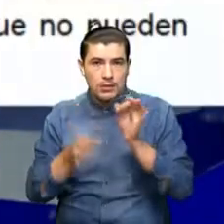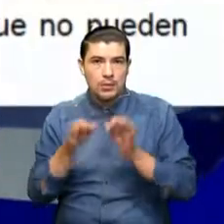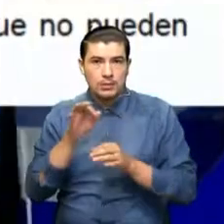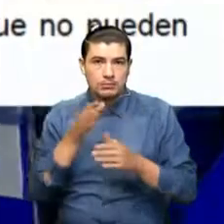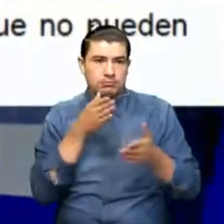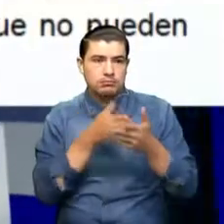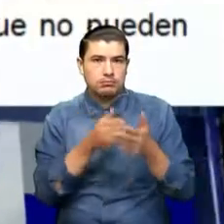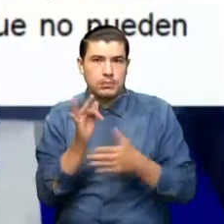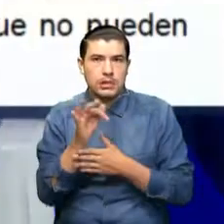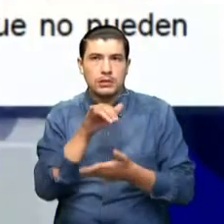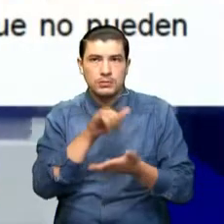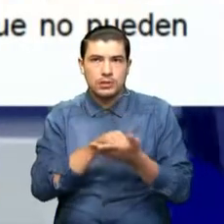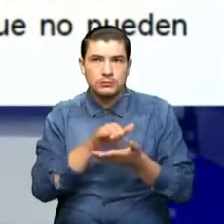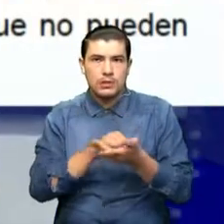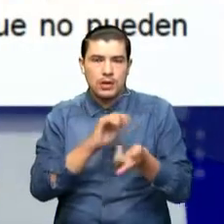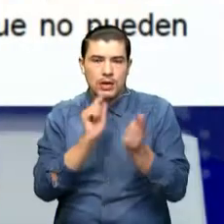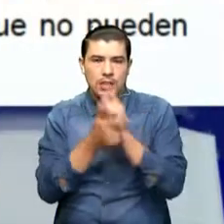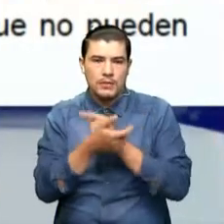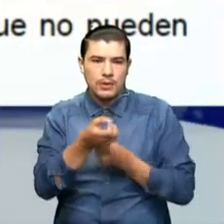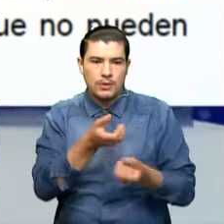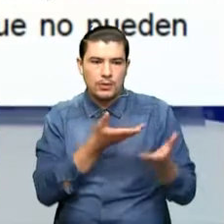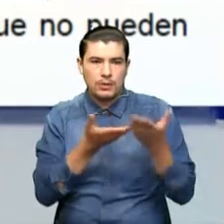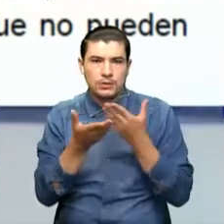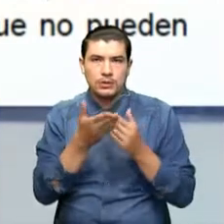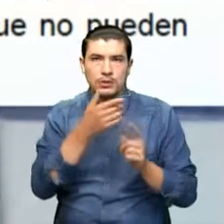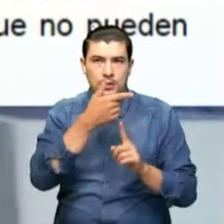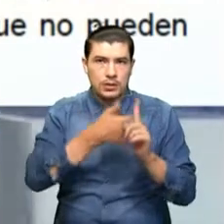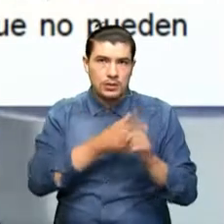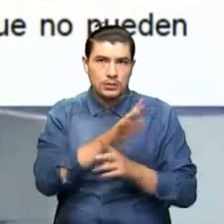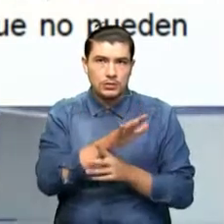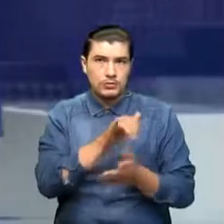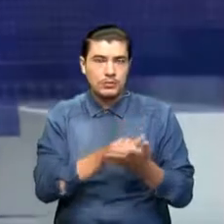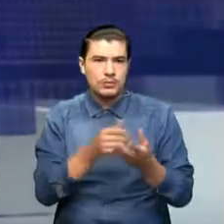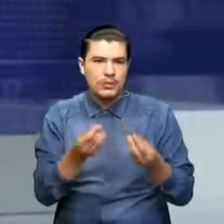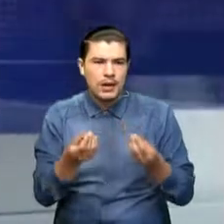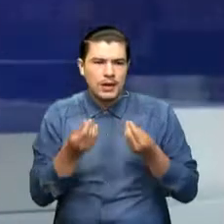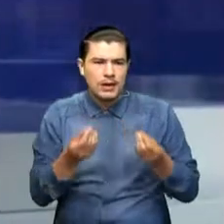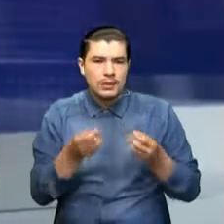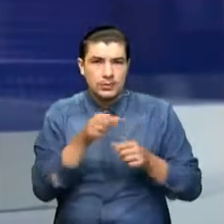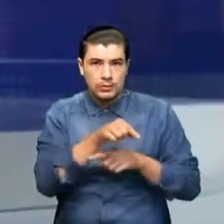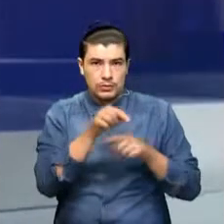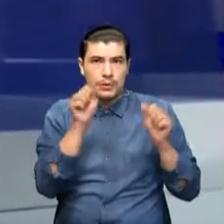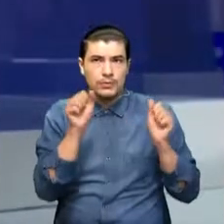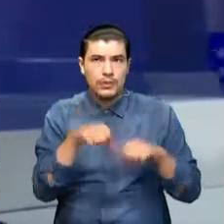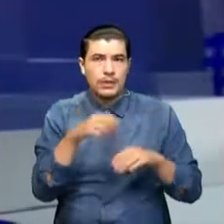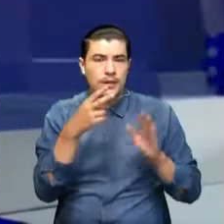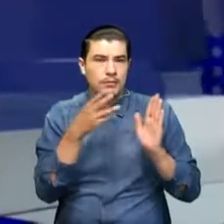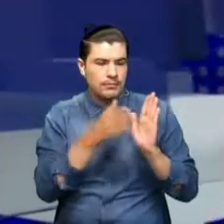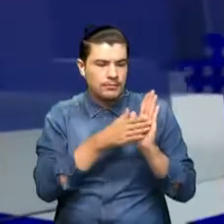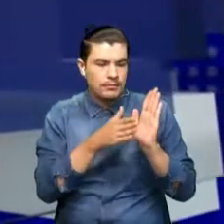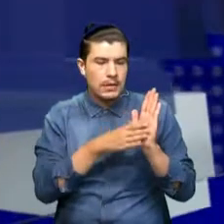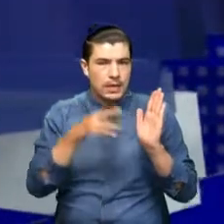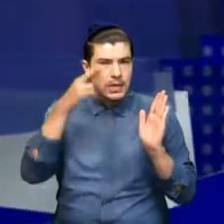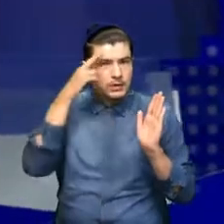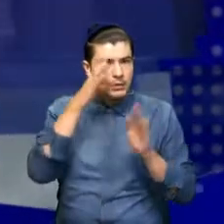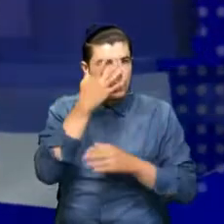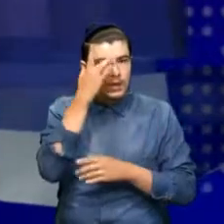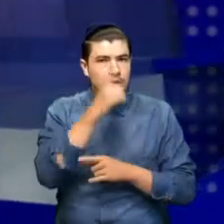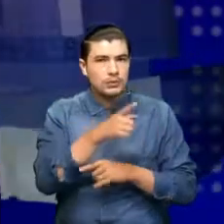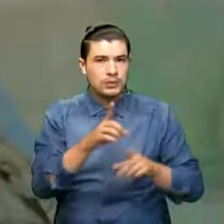tutelas sobre la variación de la condición clínica del paciente para qué se evidencia en las razones de la toma de la decisión